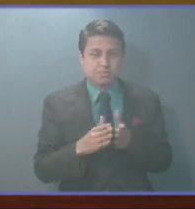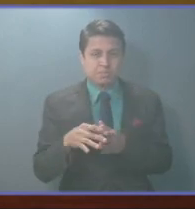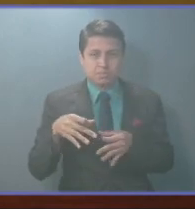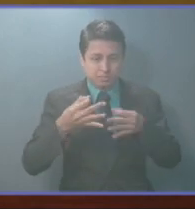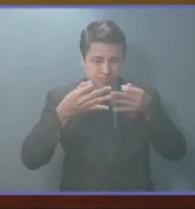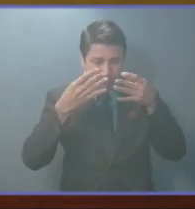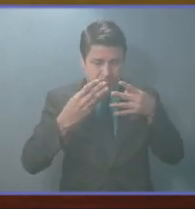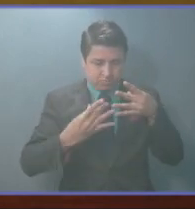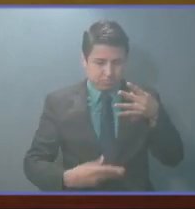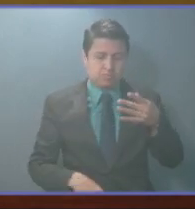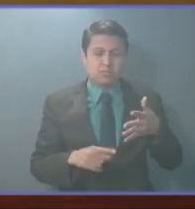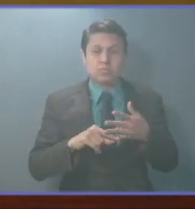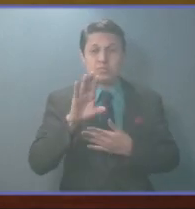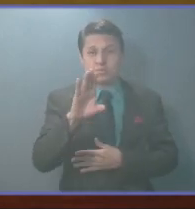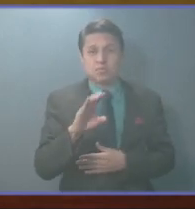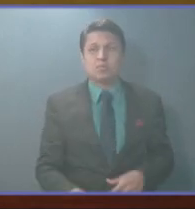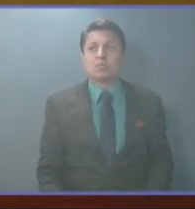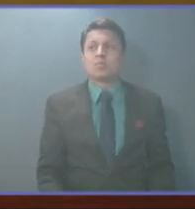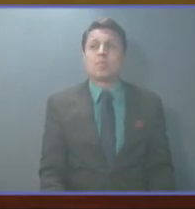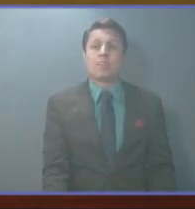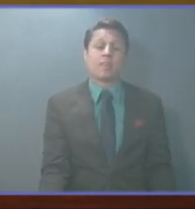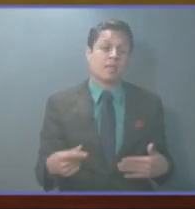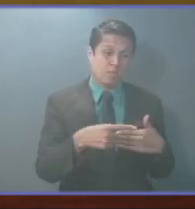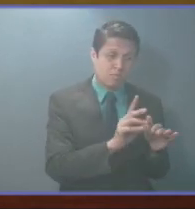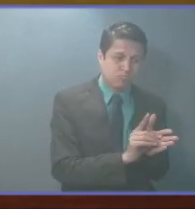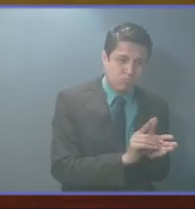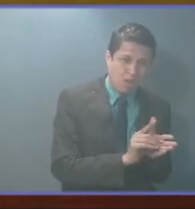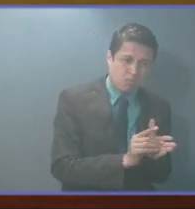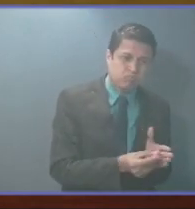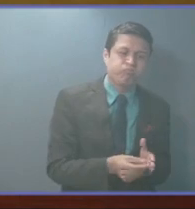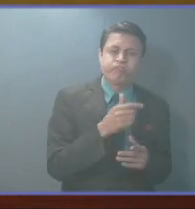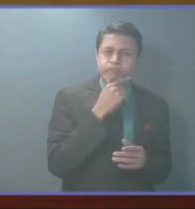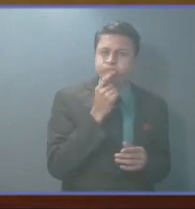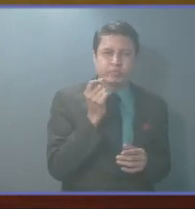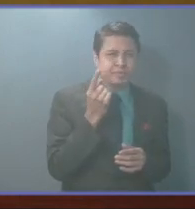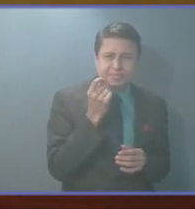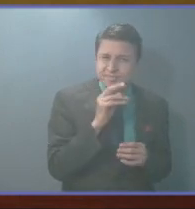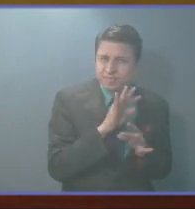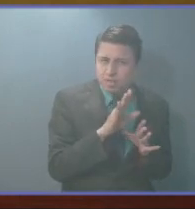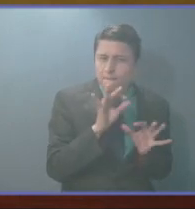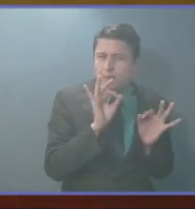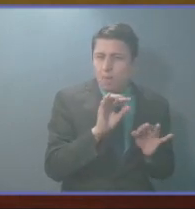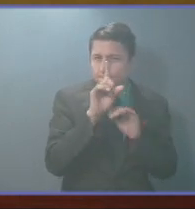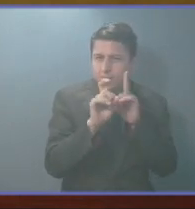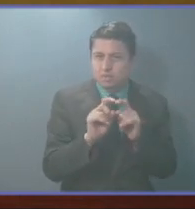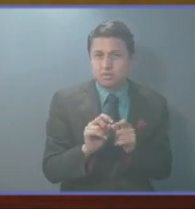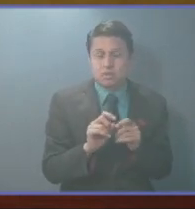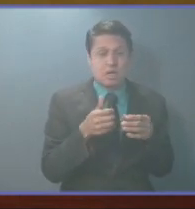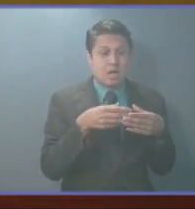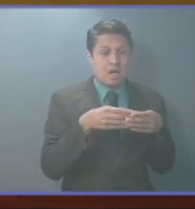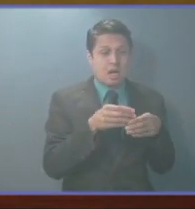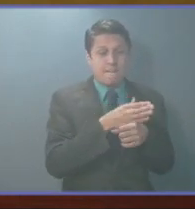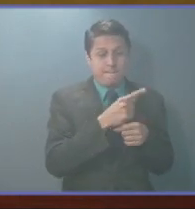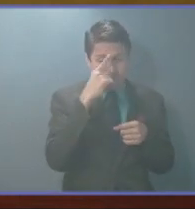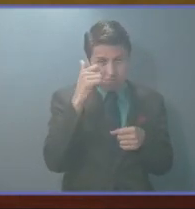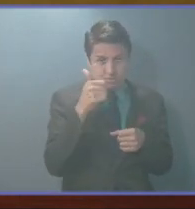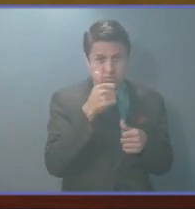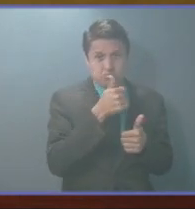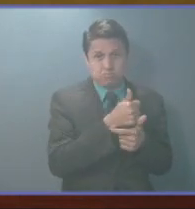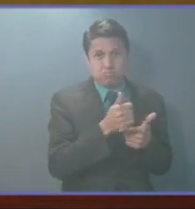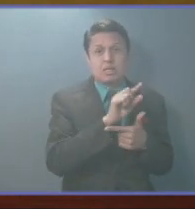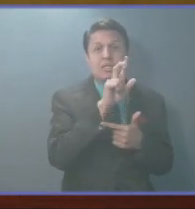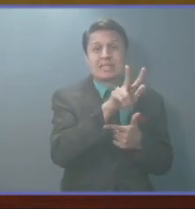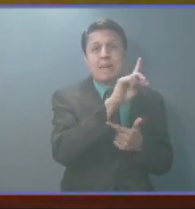formulado. C. Repreguntas de diputados o diputadas, si las hubieren, en un máximo de 3 repreguntas por